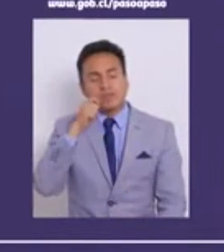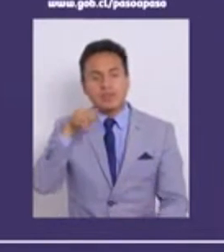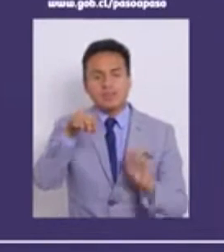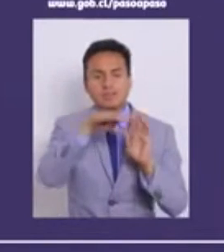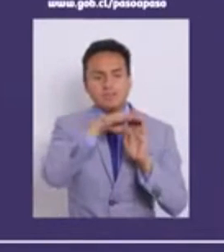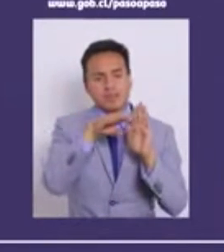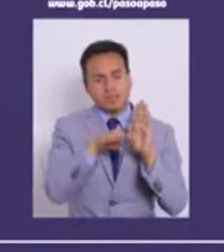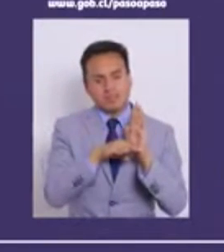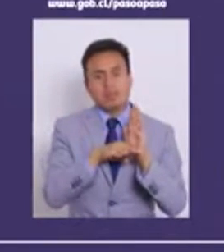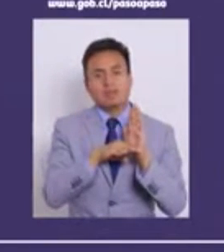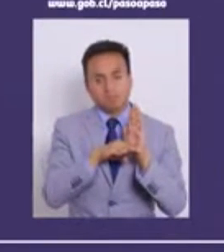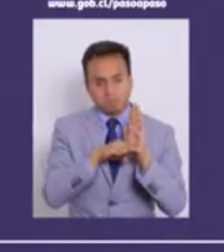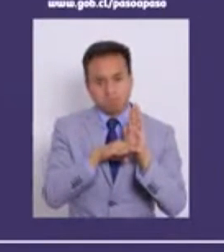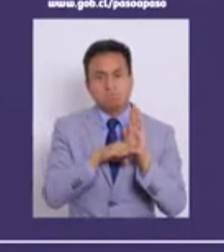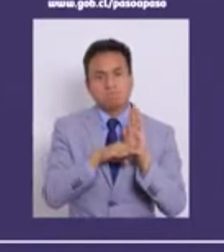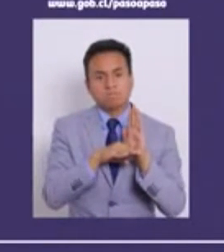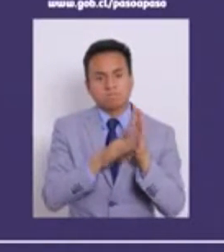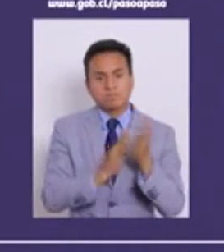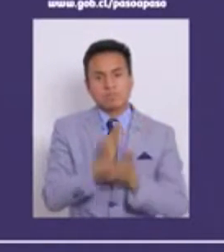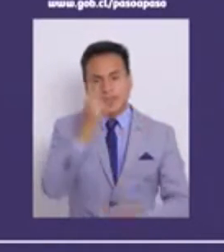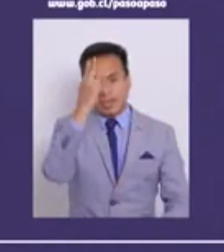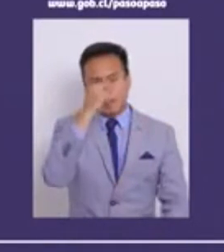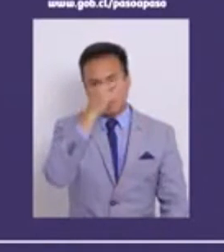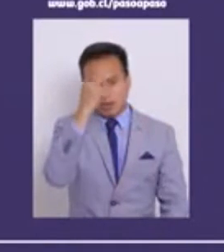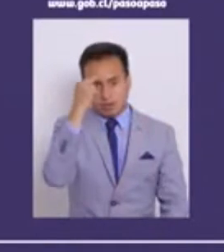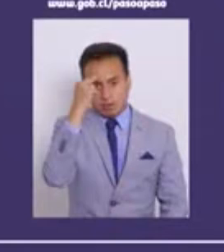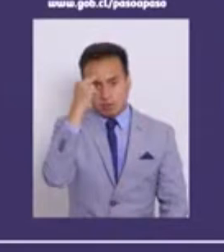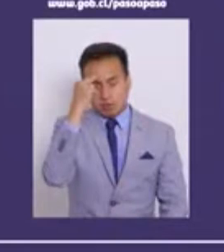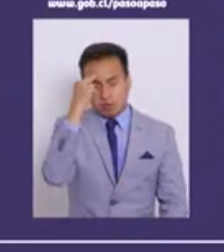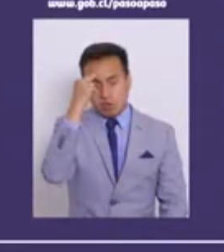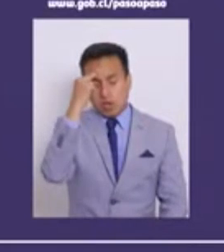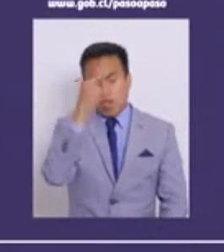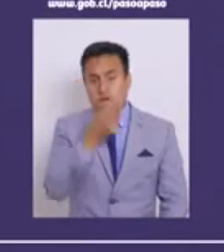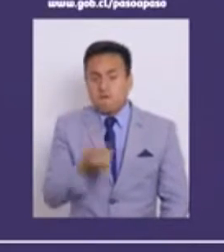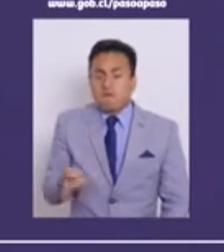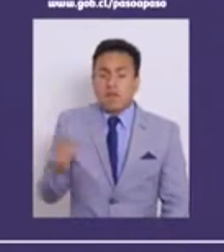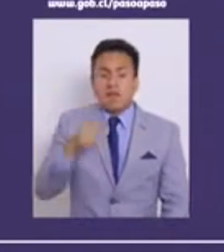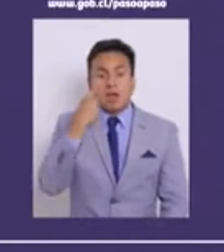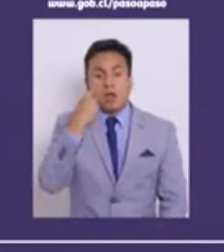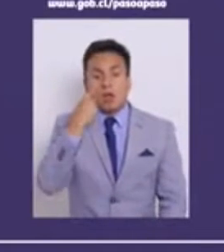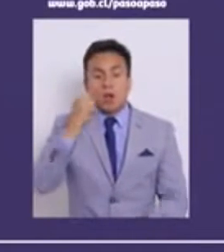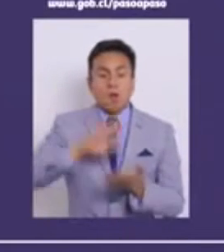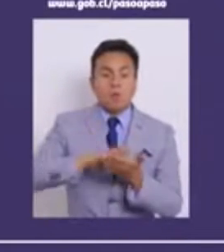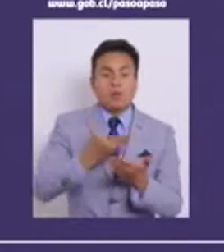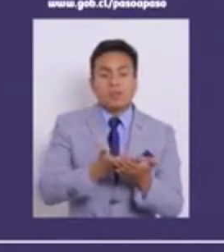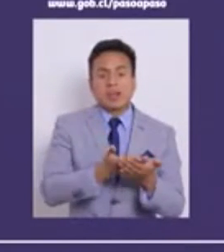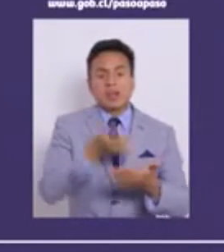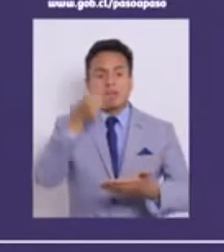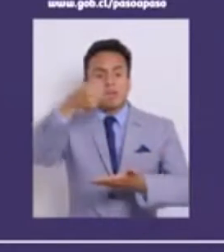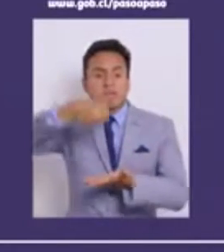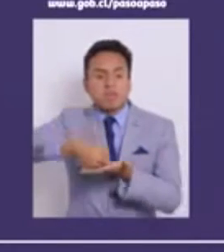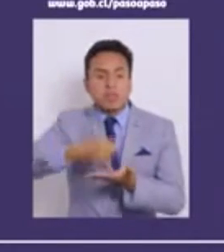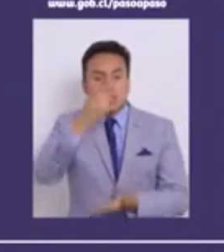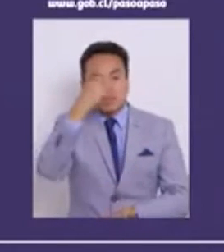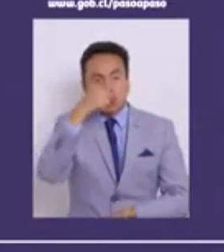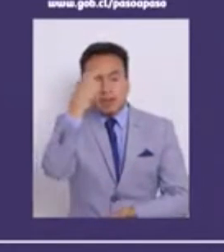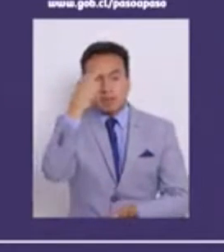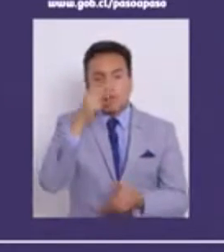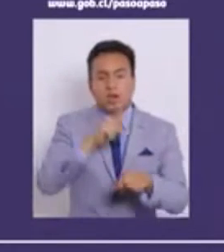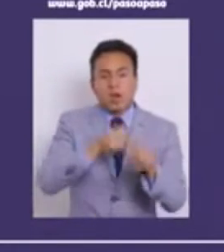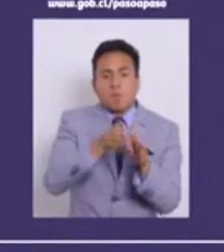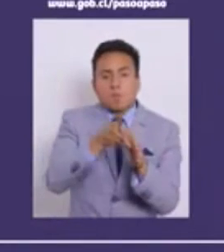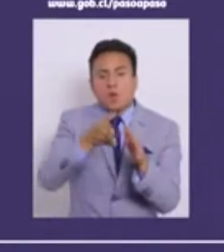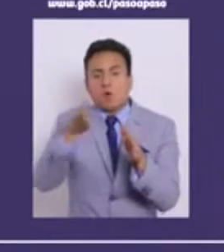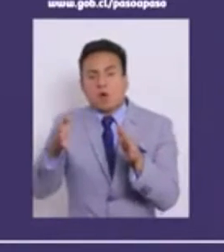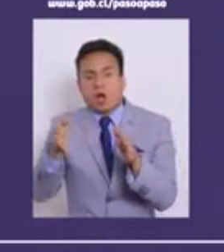medidas van a ser durante el mes de marzo y vamos a volver a hacer un análisis a fines de marzo para ver si se prorrogan